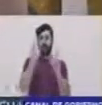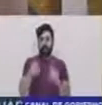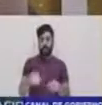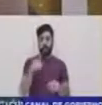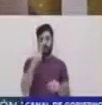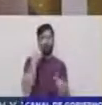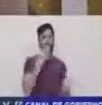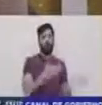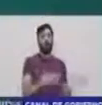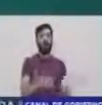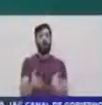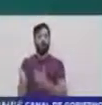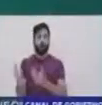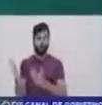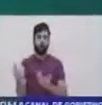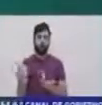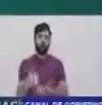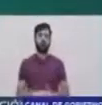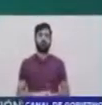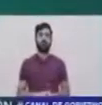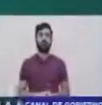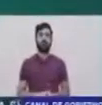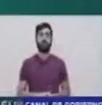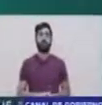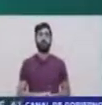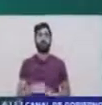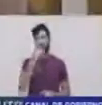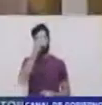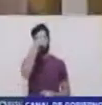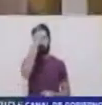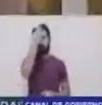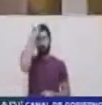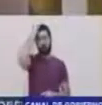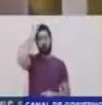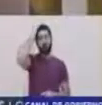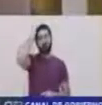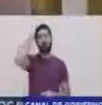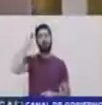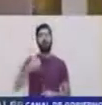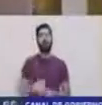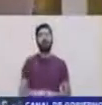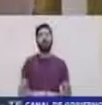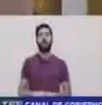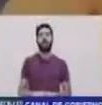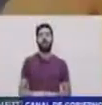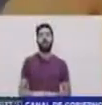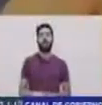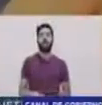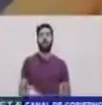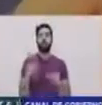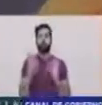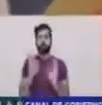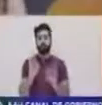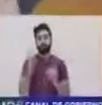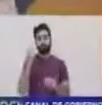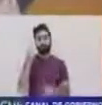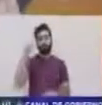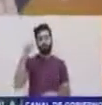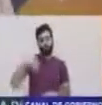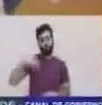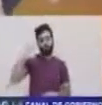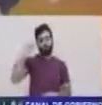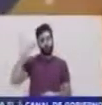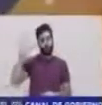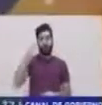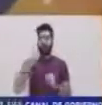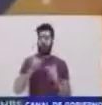que esté debidamente ordenado en lo que corresponde a tu portafolio de Aprendo en Casa. Muchísimas gracias, Iris, nuevamente por haber estado con nosotros